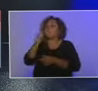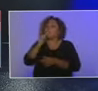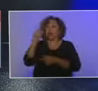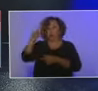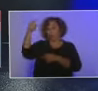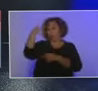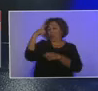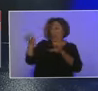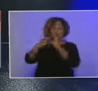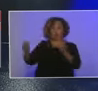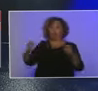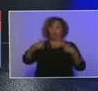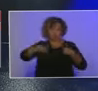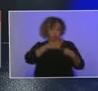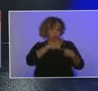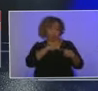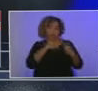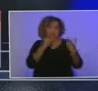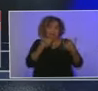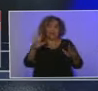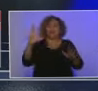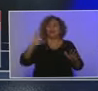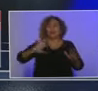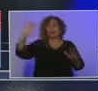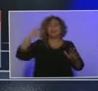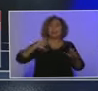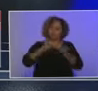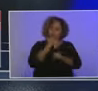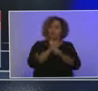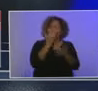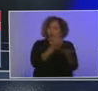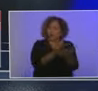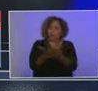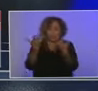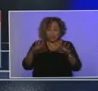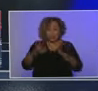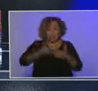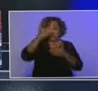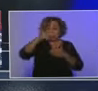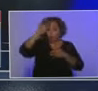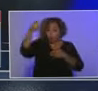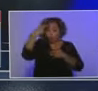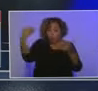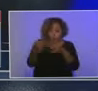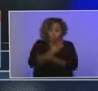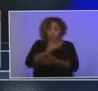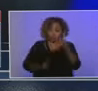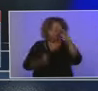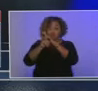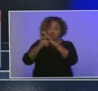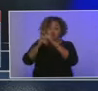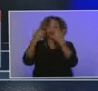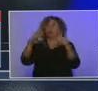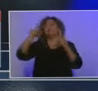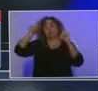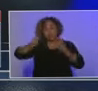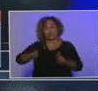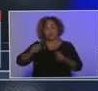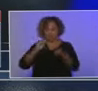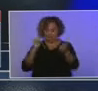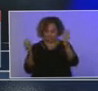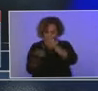Así que la rueda no está y está inventada hace tiempo. Yo pienso que el próximo gobierno tiene que hacer una